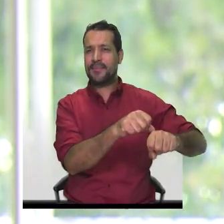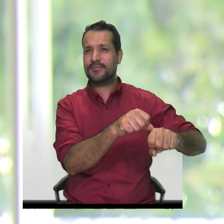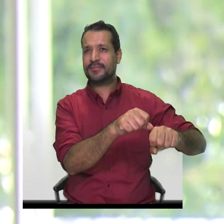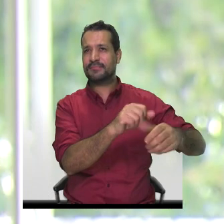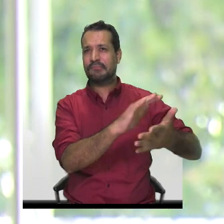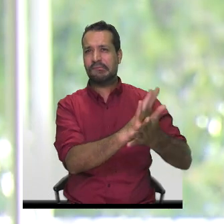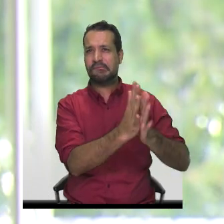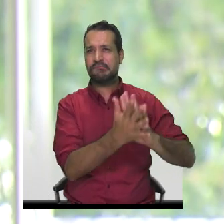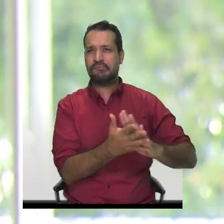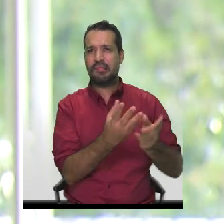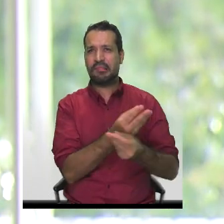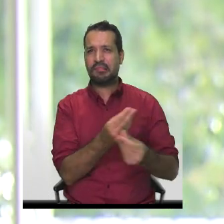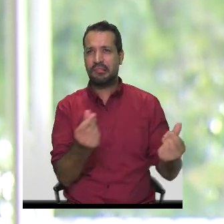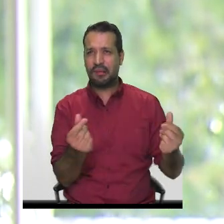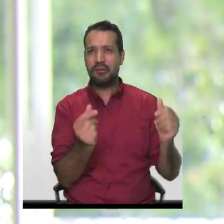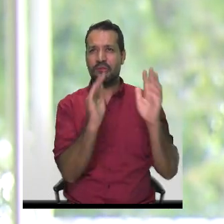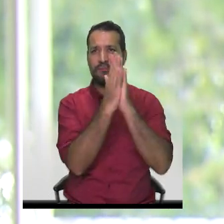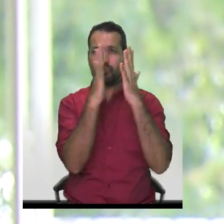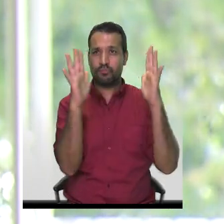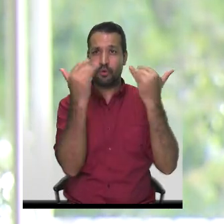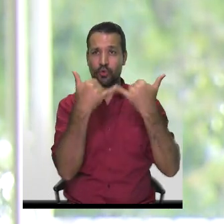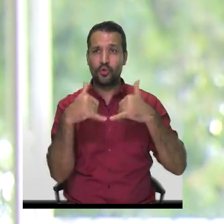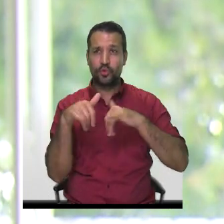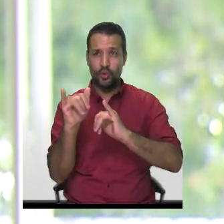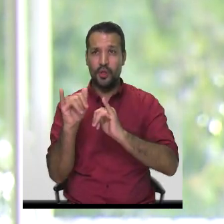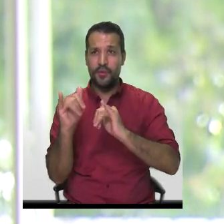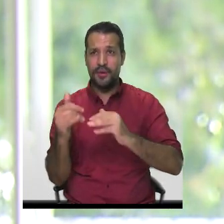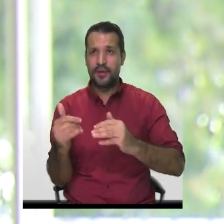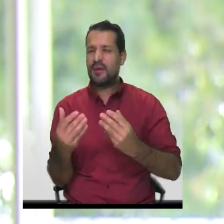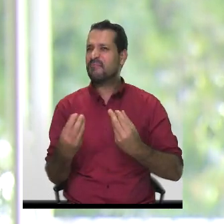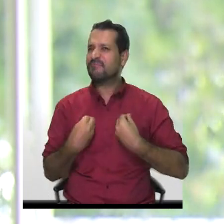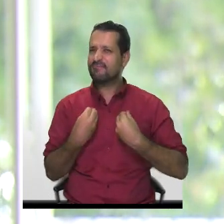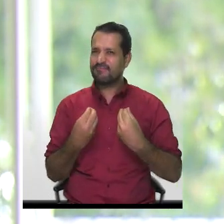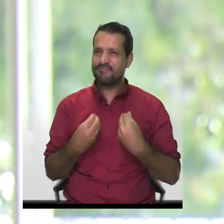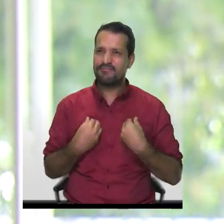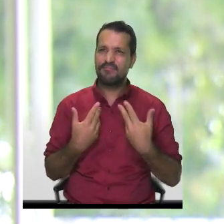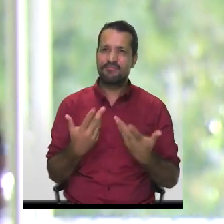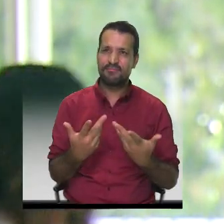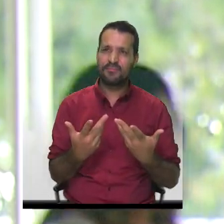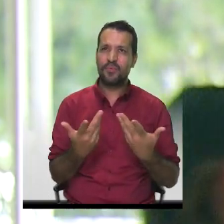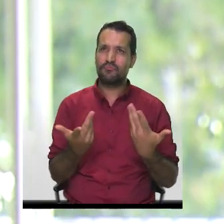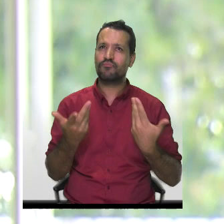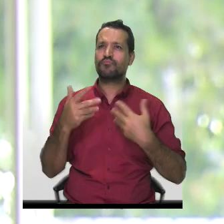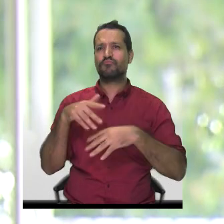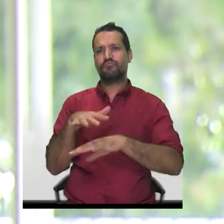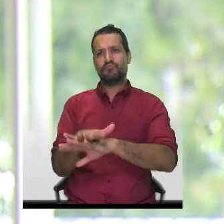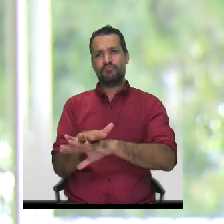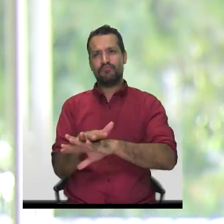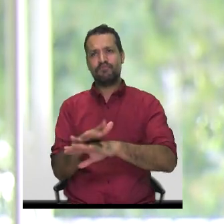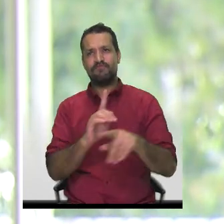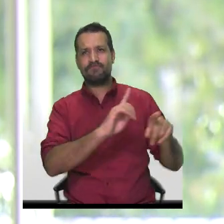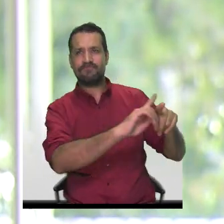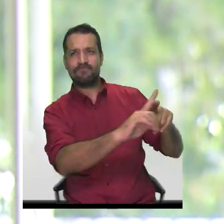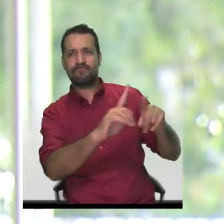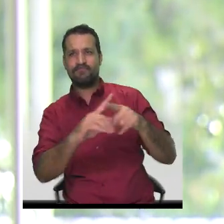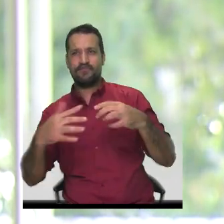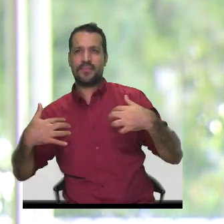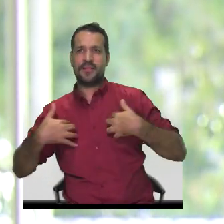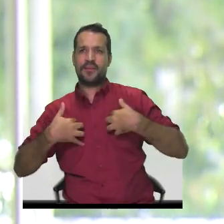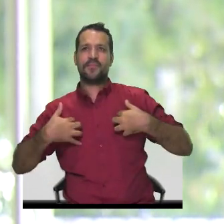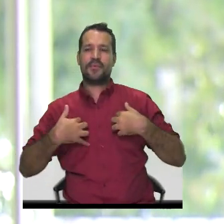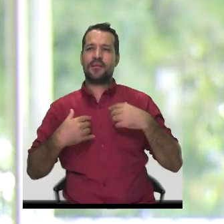ecosistemas, todavía cuidamos y coexistimos y cohabitamos con la mayor cantidad de especies de palmas,